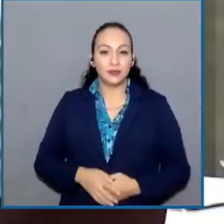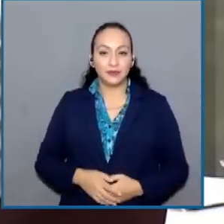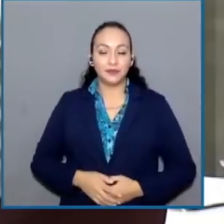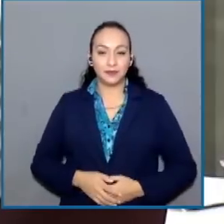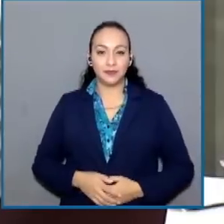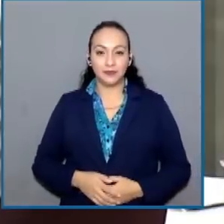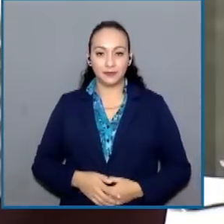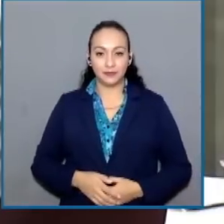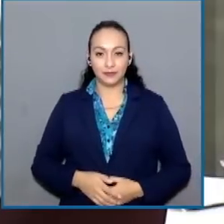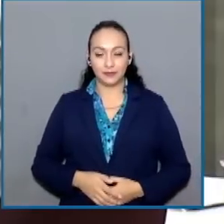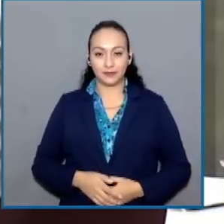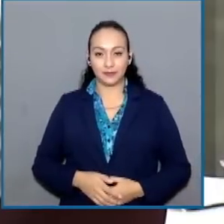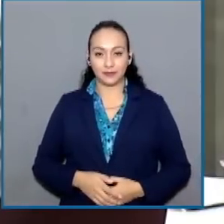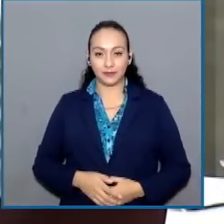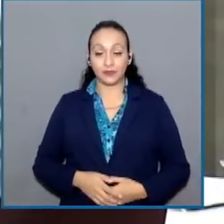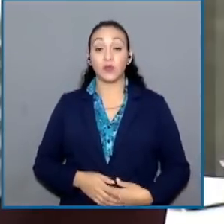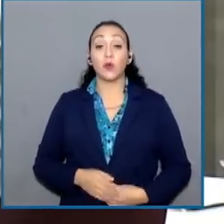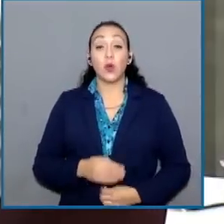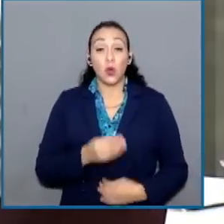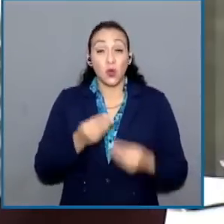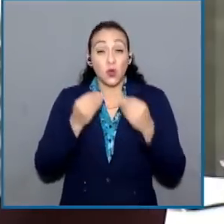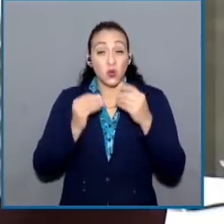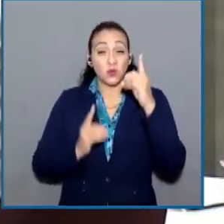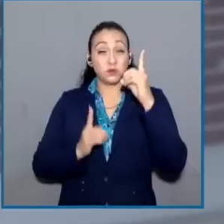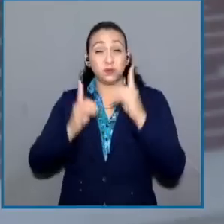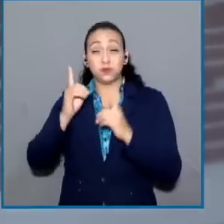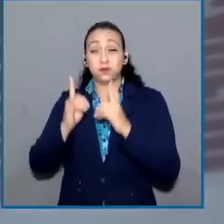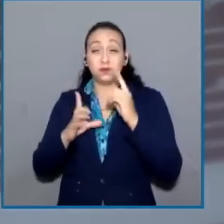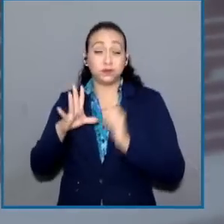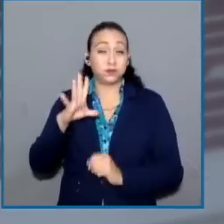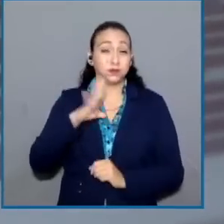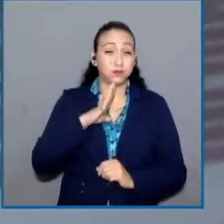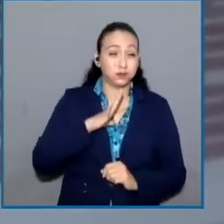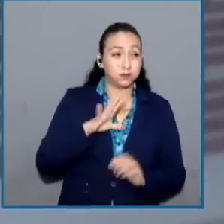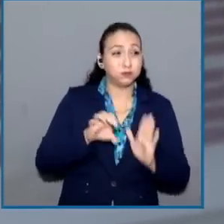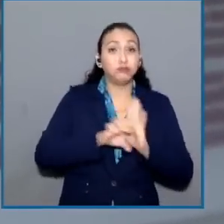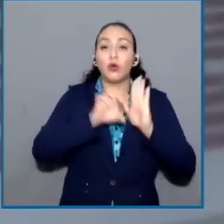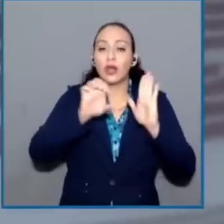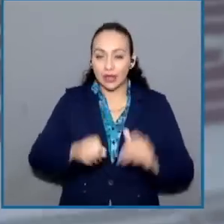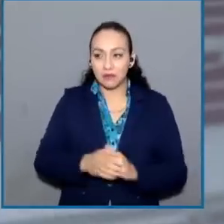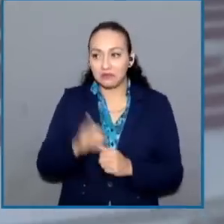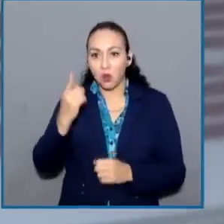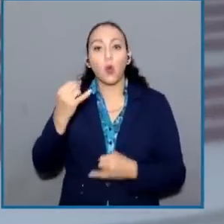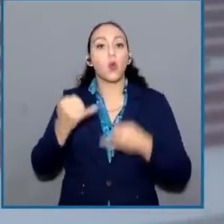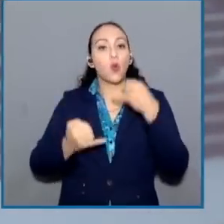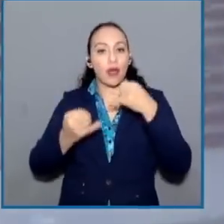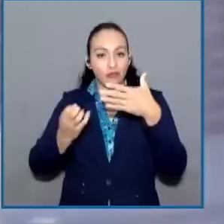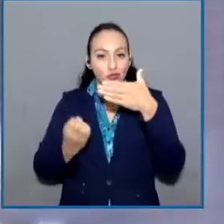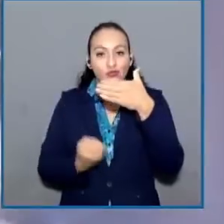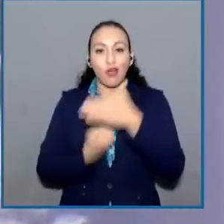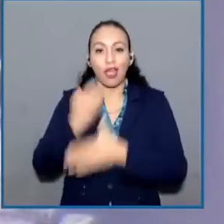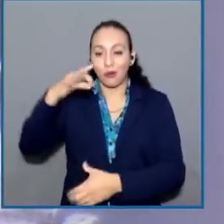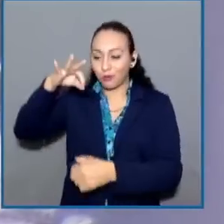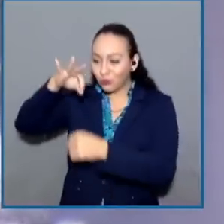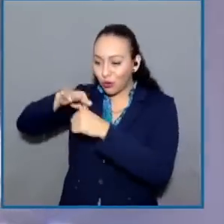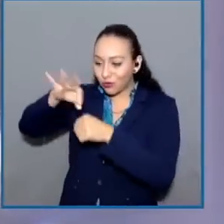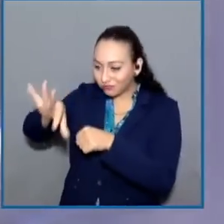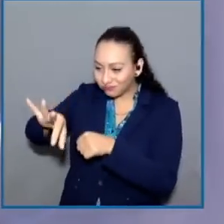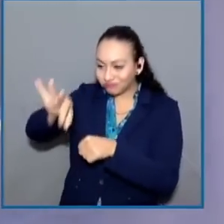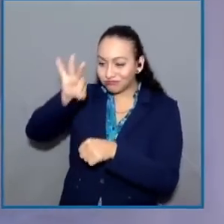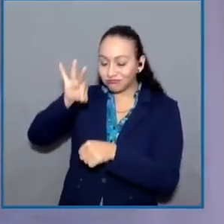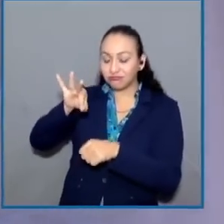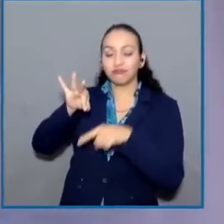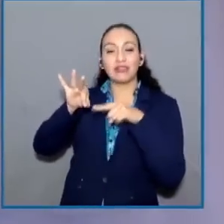Hay alta incertidumbre sobre el proceso para la elección de impartidores de justicia del año entrante, a tal grado que incluso el Instituto